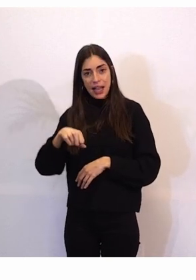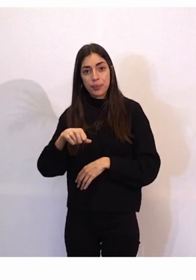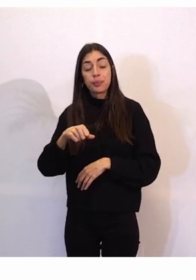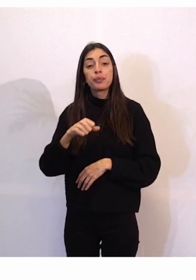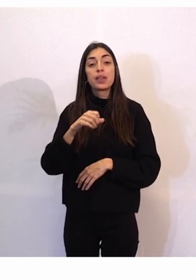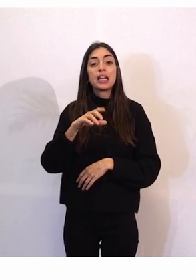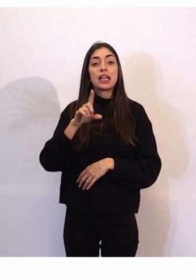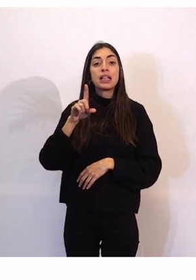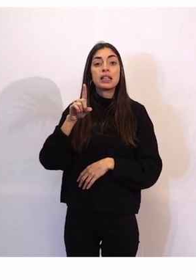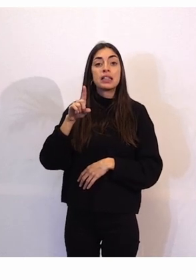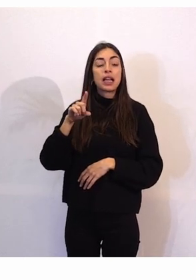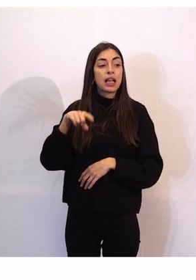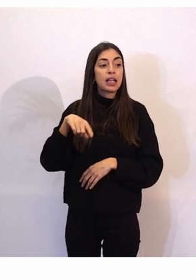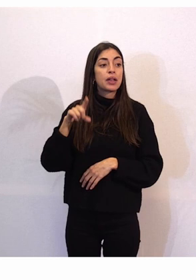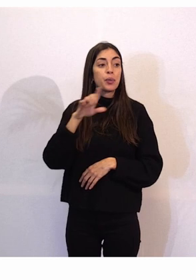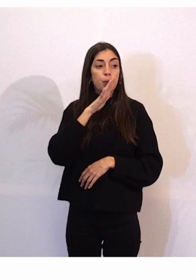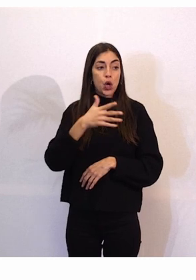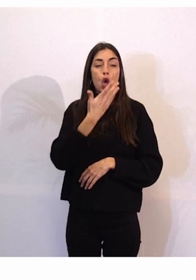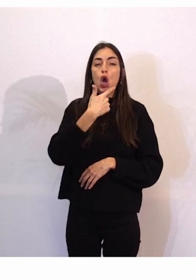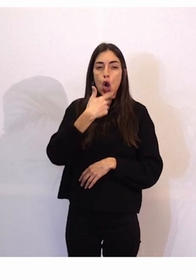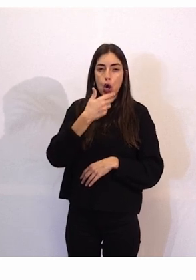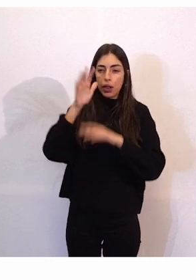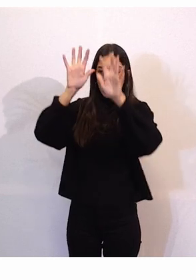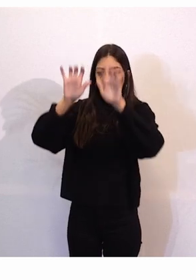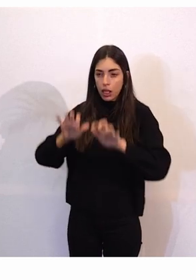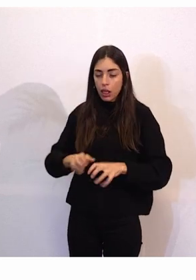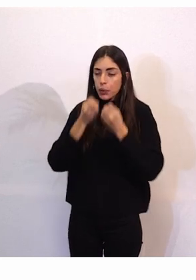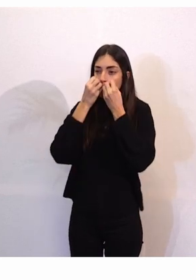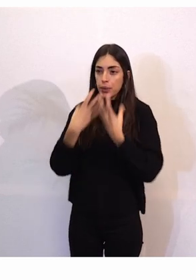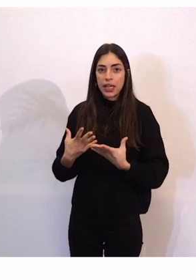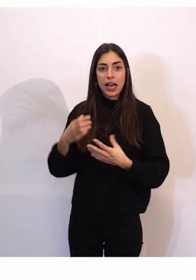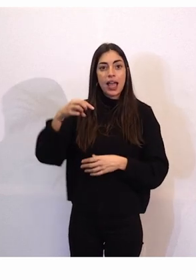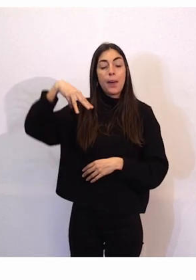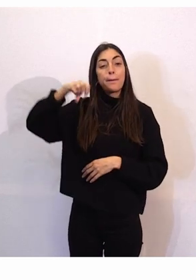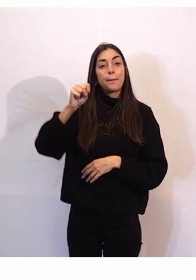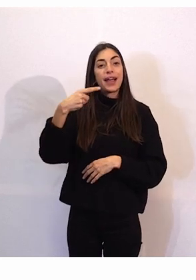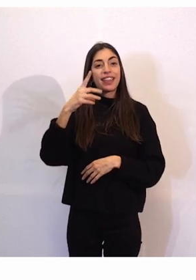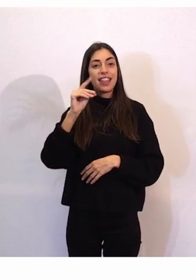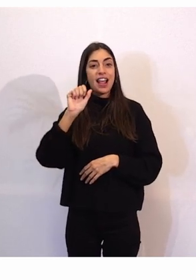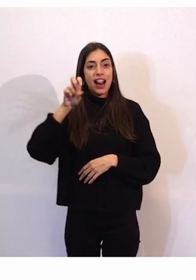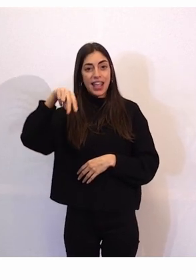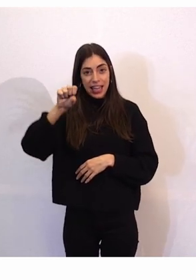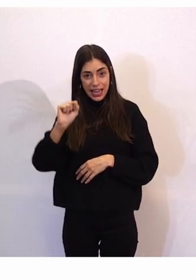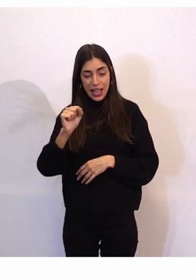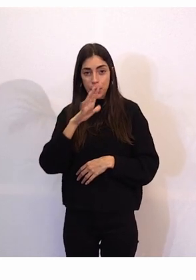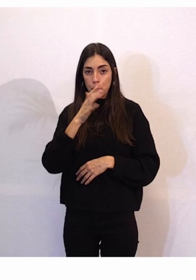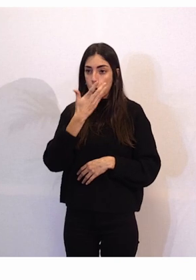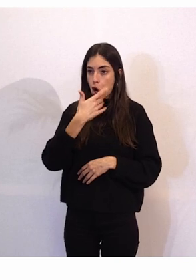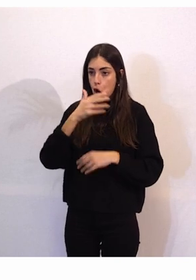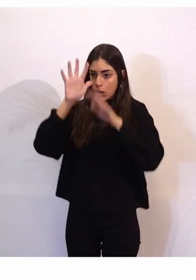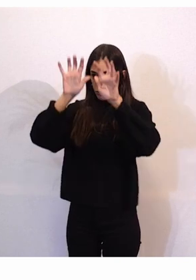bien a María Elena, que la conoce muy bien. Que la conoces muy bien a Magdalena. Que la que hay que conocerla muy bien.